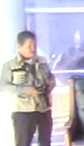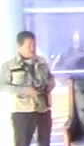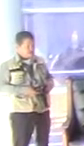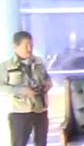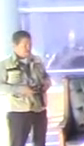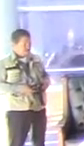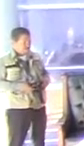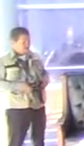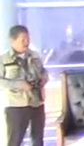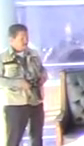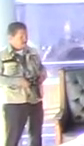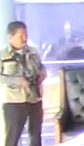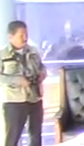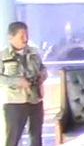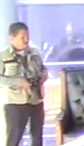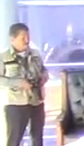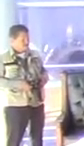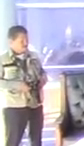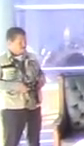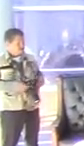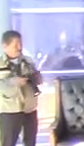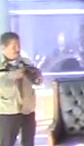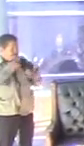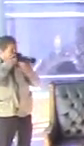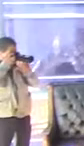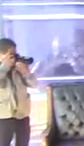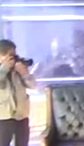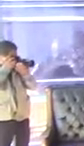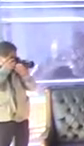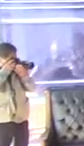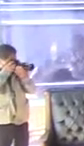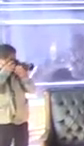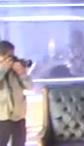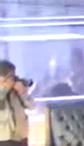mandarlos a que la hagan a la Fiscalía porque no tendrían para cumplir el costo. Bueno,